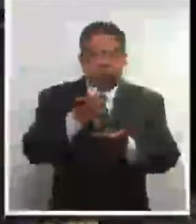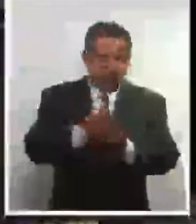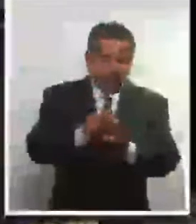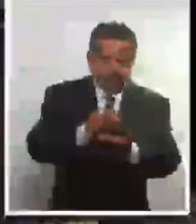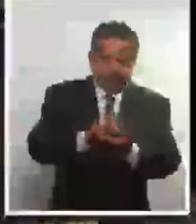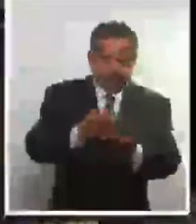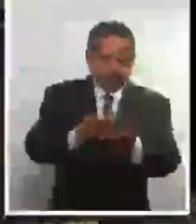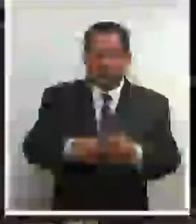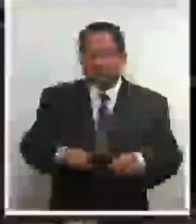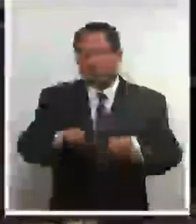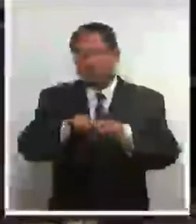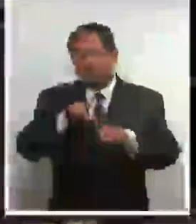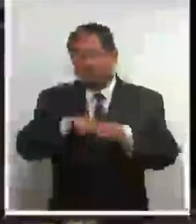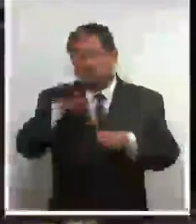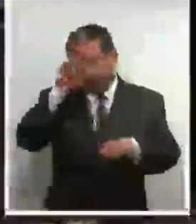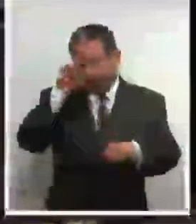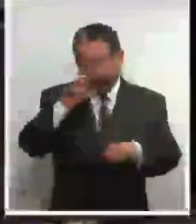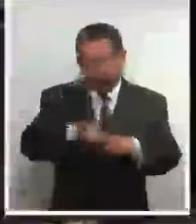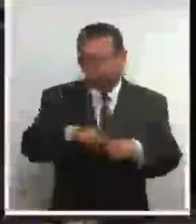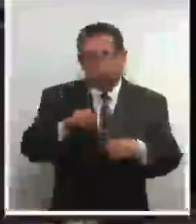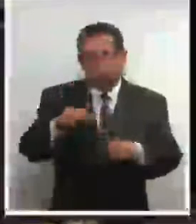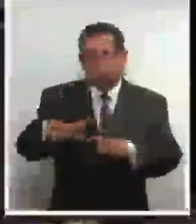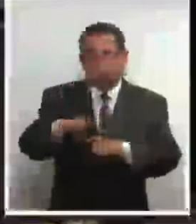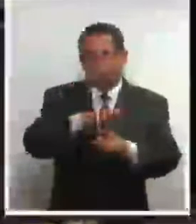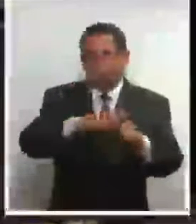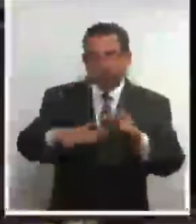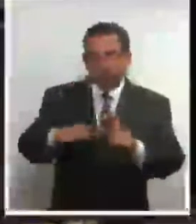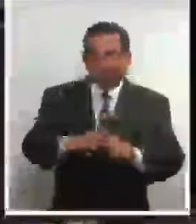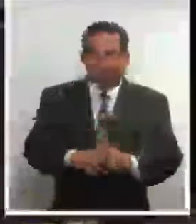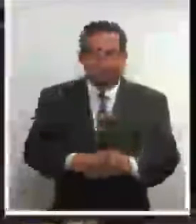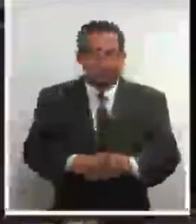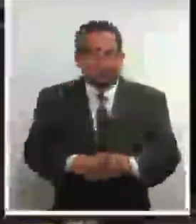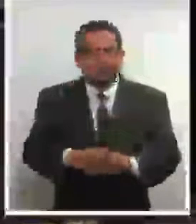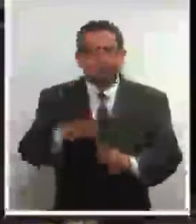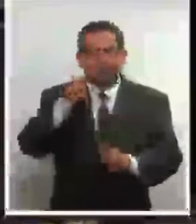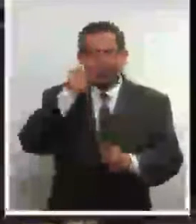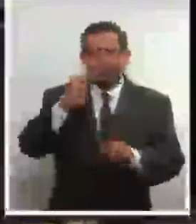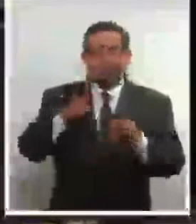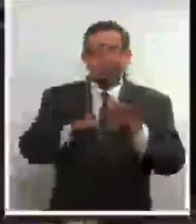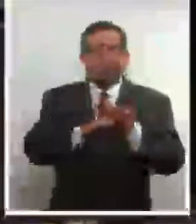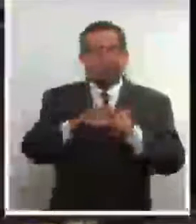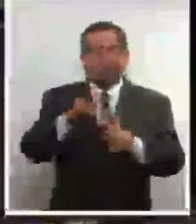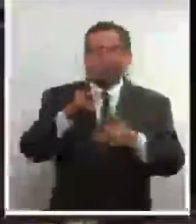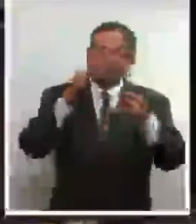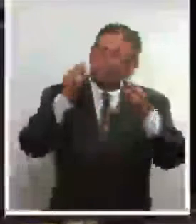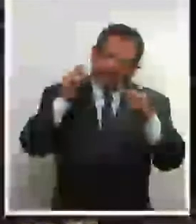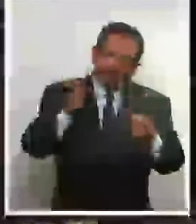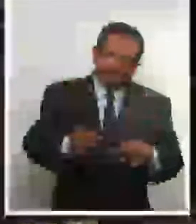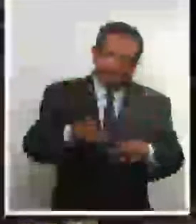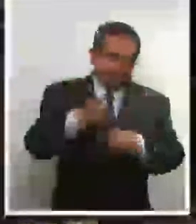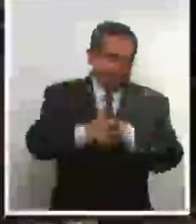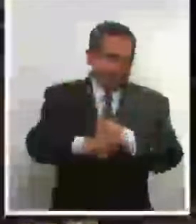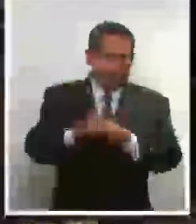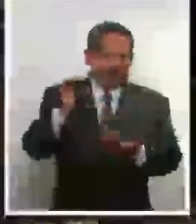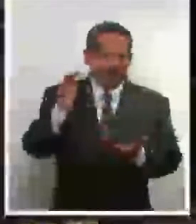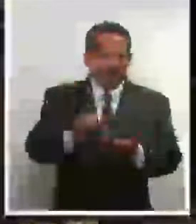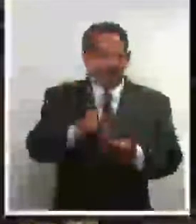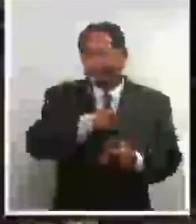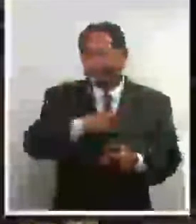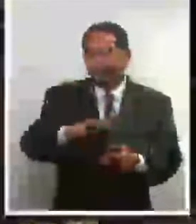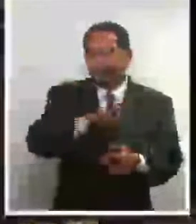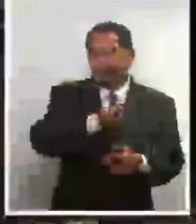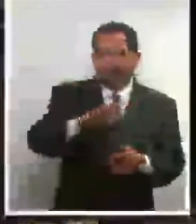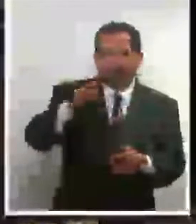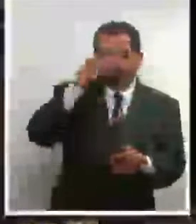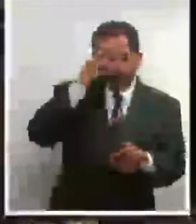económicos, sociales, culturales, ambientales. ¿Queremos la prevención efectiva del delito?